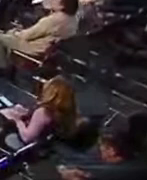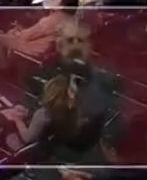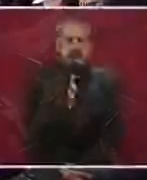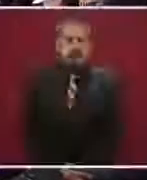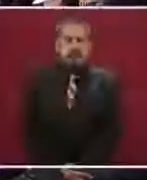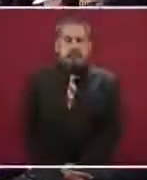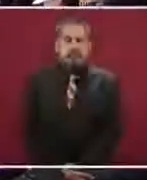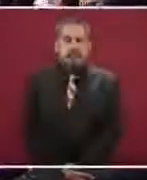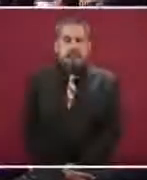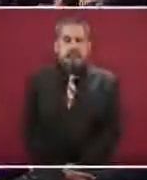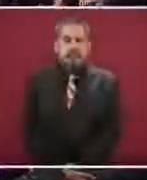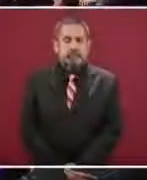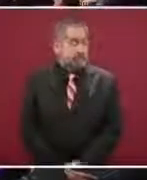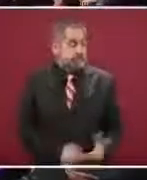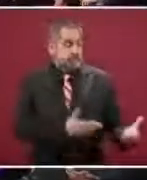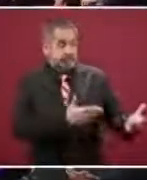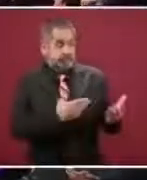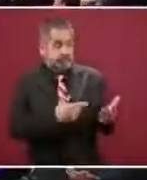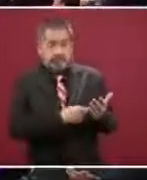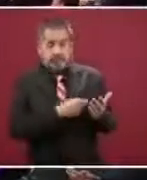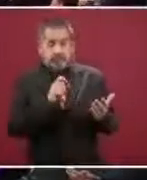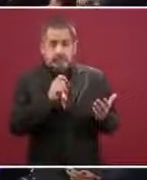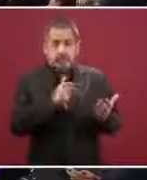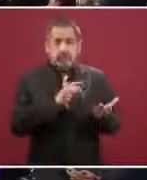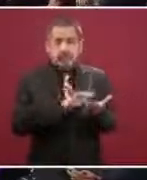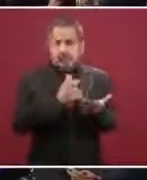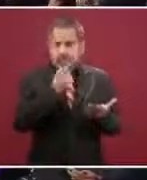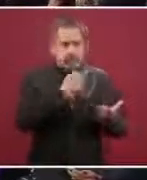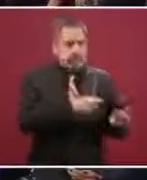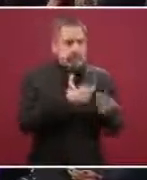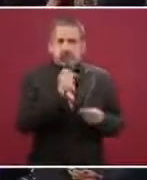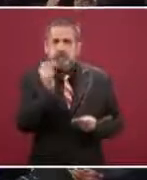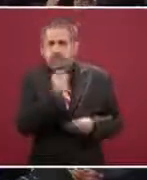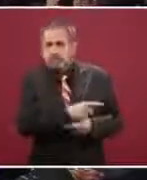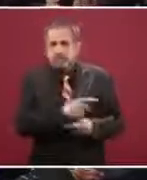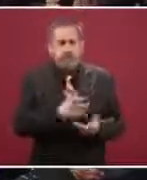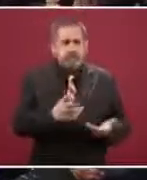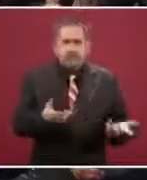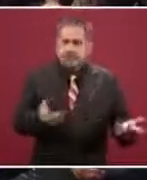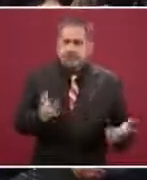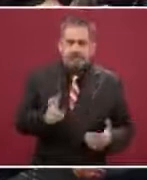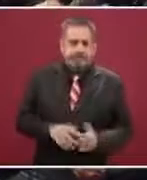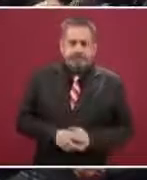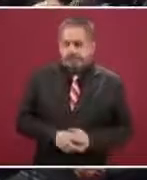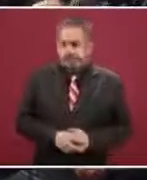Entonces, en este caso, ¿qué estamos haciendo?